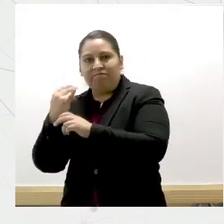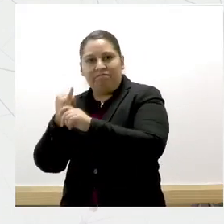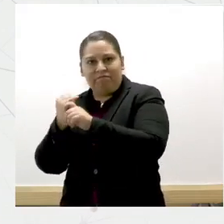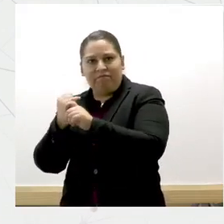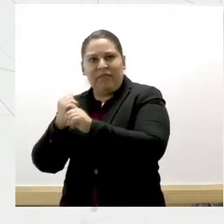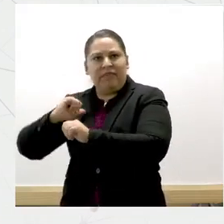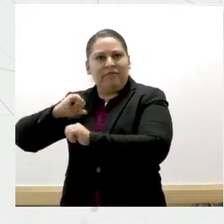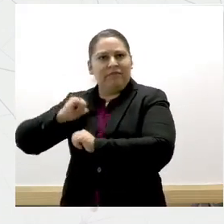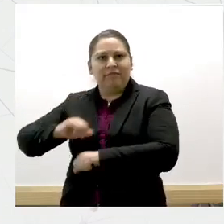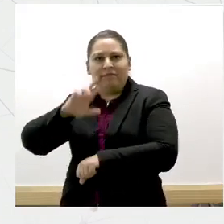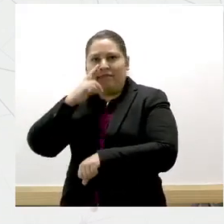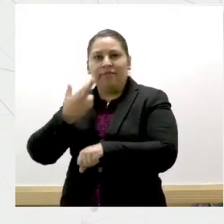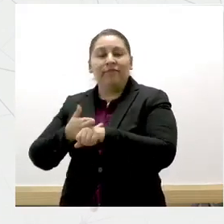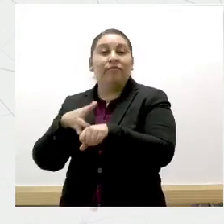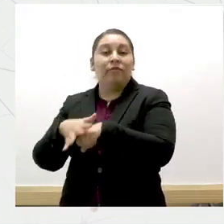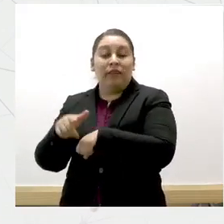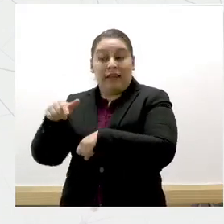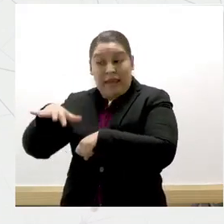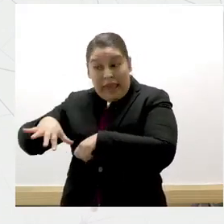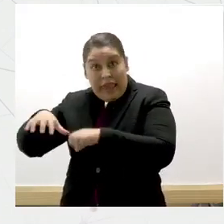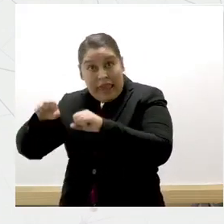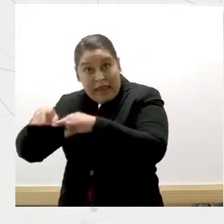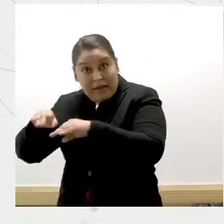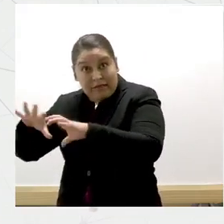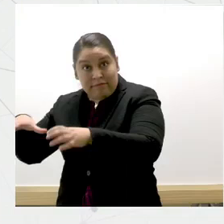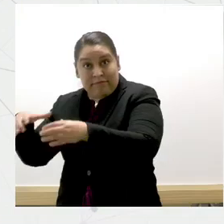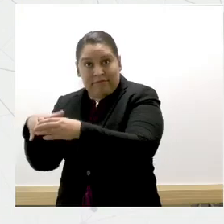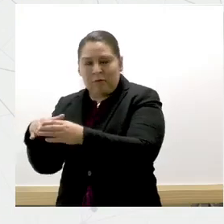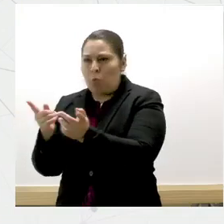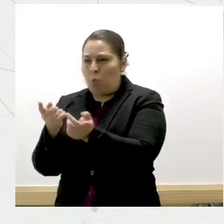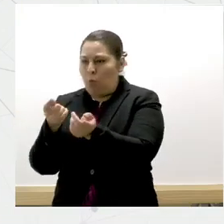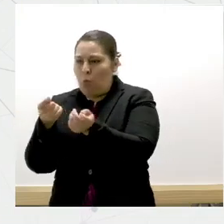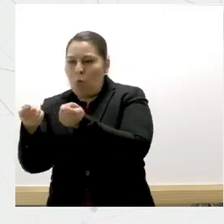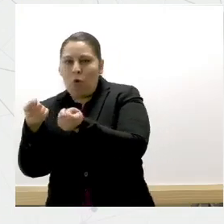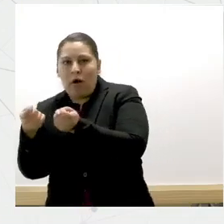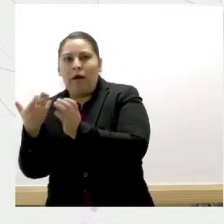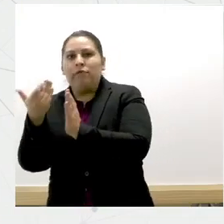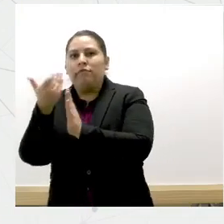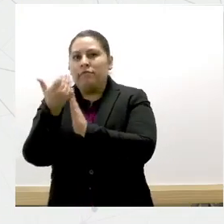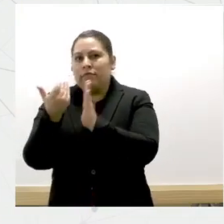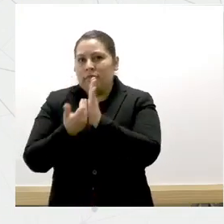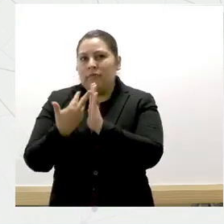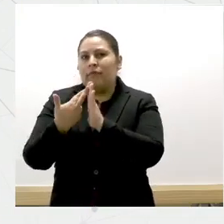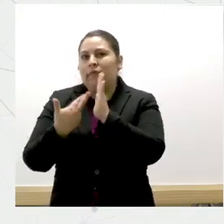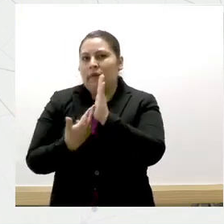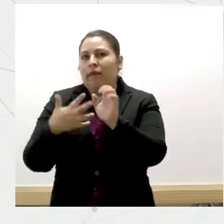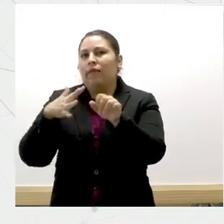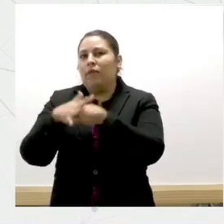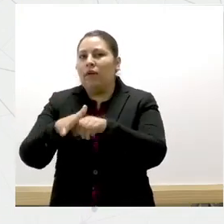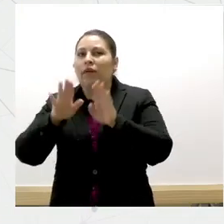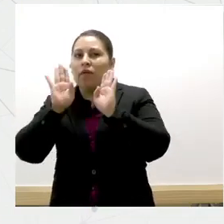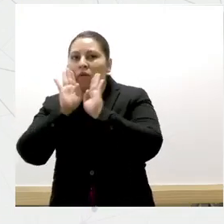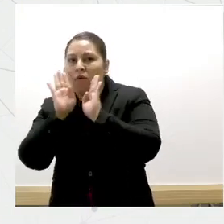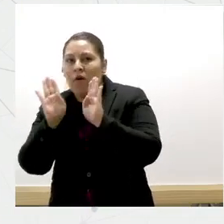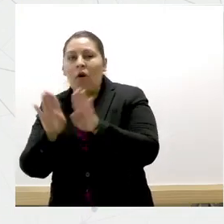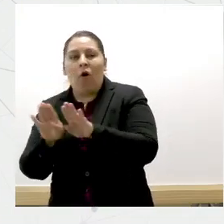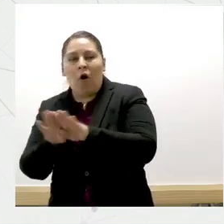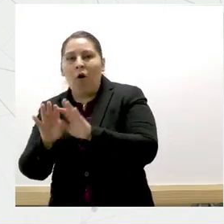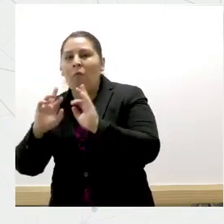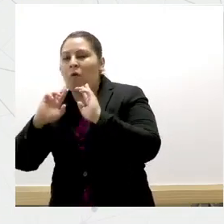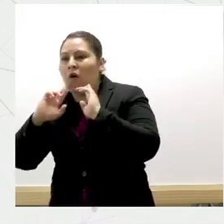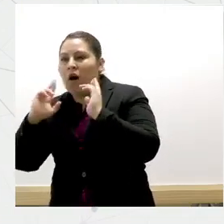¿no?, de tener esa coordinación del modelo de gobernanza eficaz en el marco de la Unión Europea, teniendo órganos consultivos, pudiendo